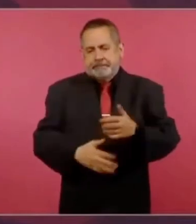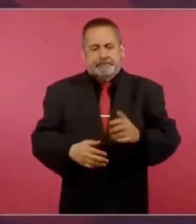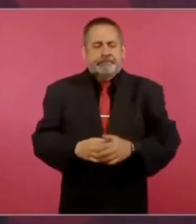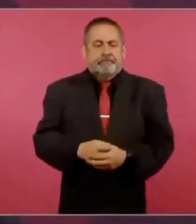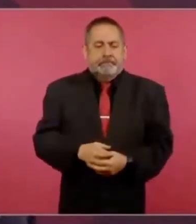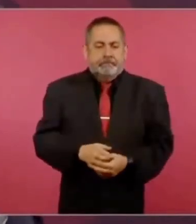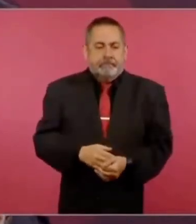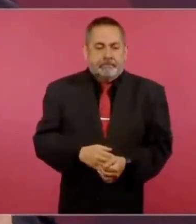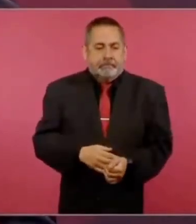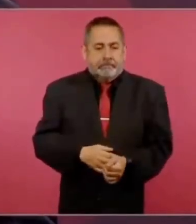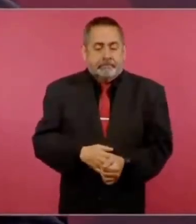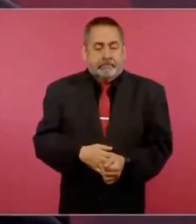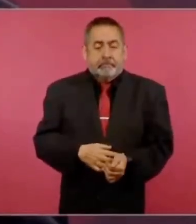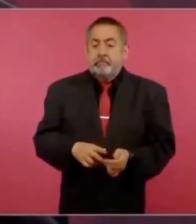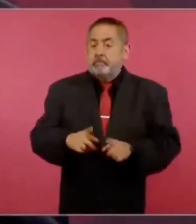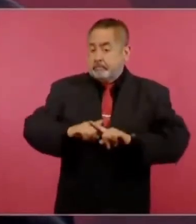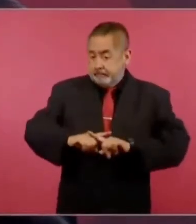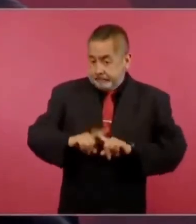A diferencia de eso,